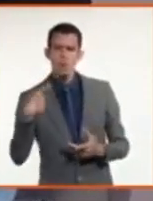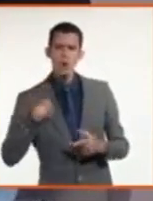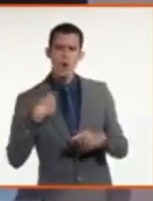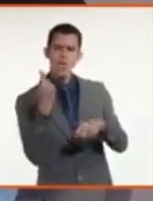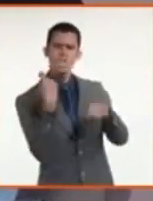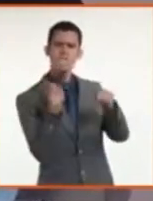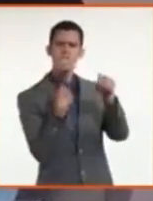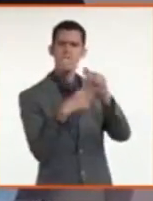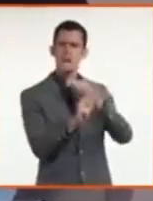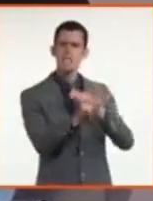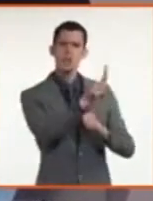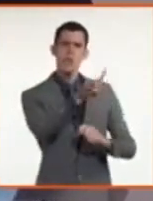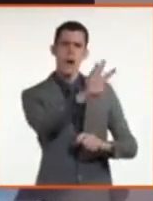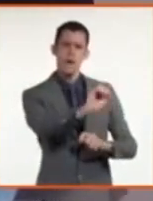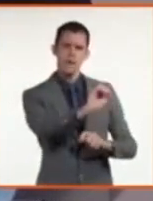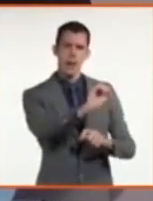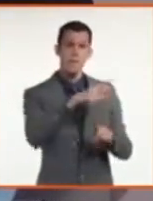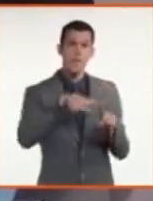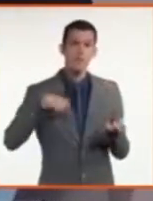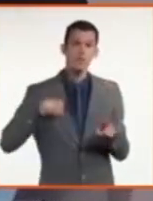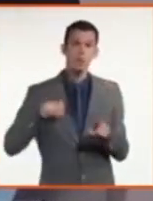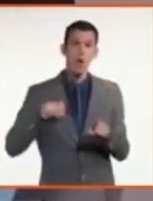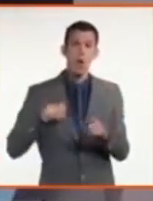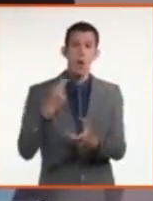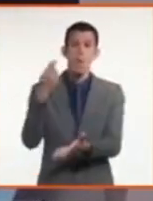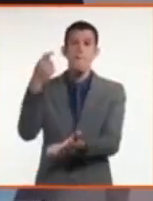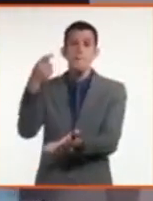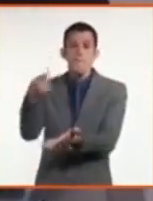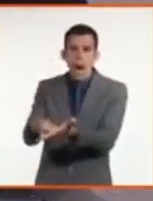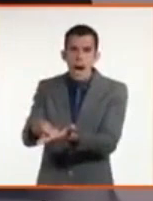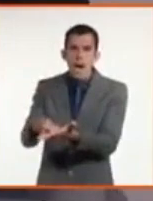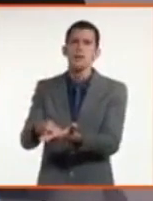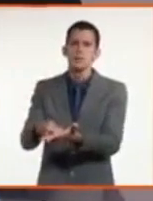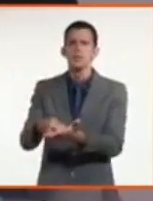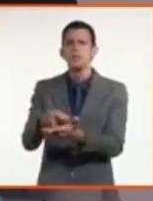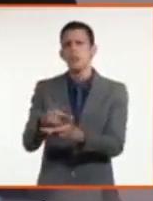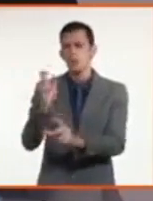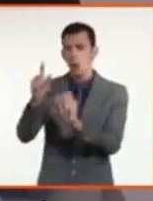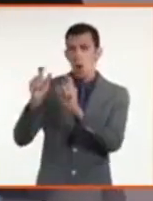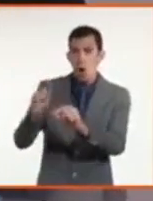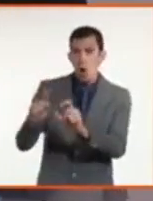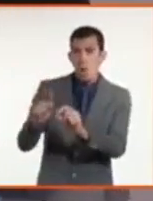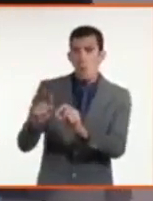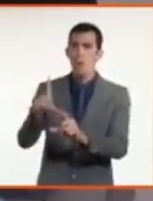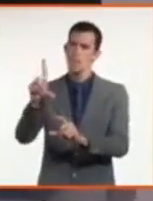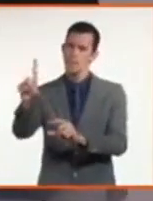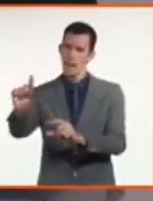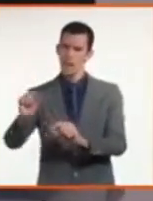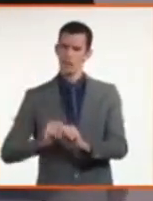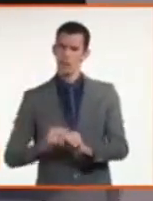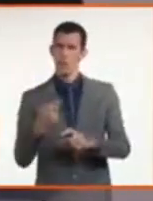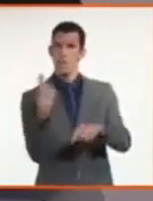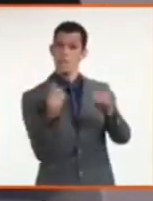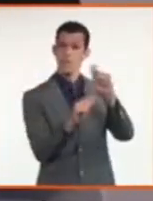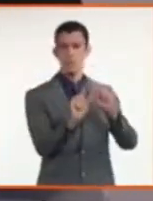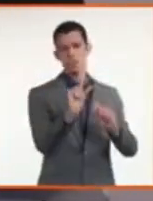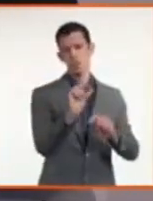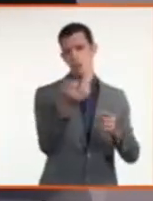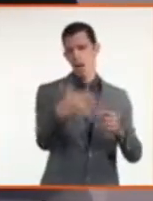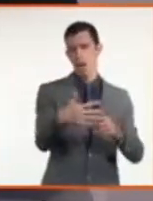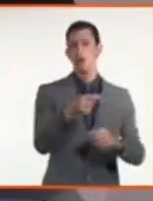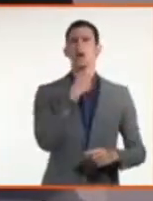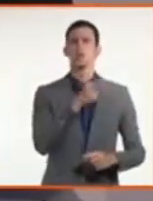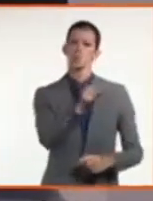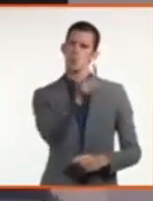vender a 80 o comprar a 120 y vender a 100 primero tienes que comprar y te digo fíjate el